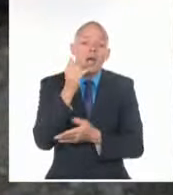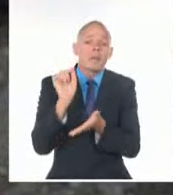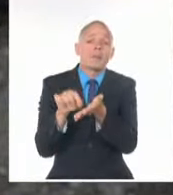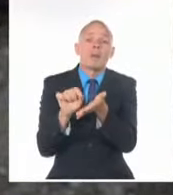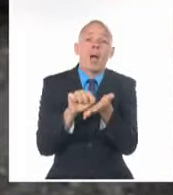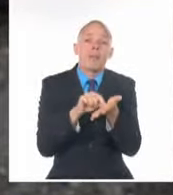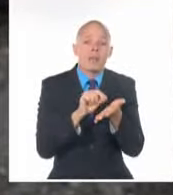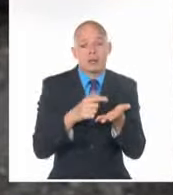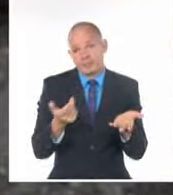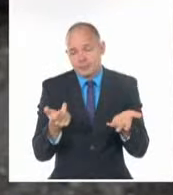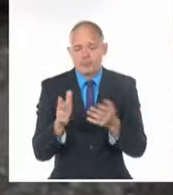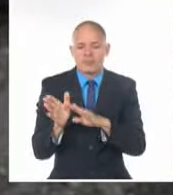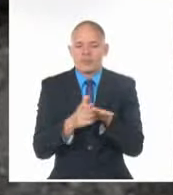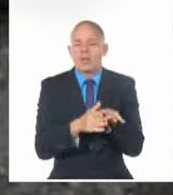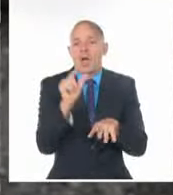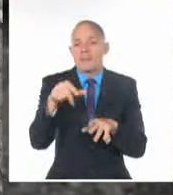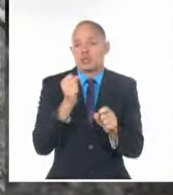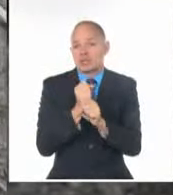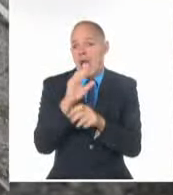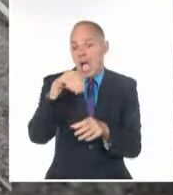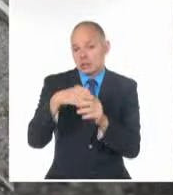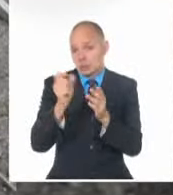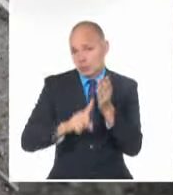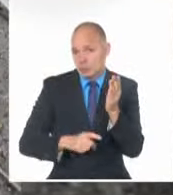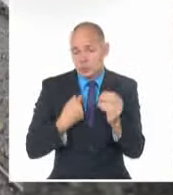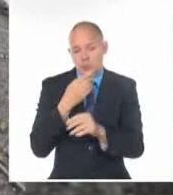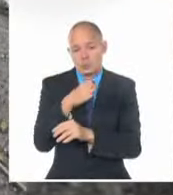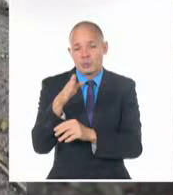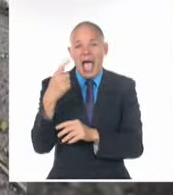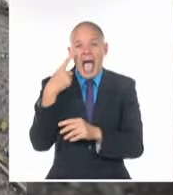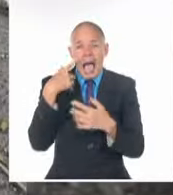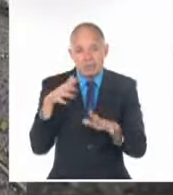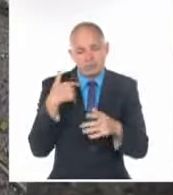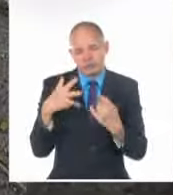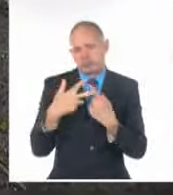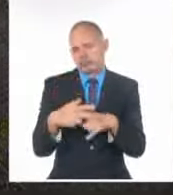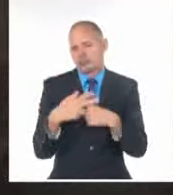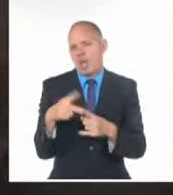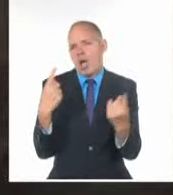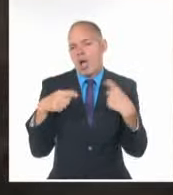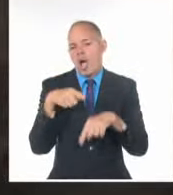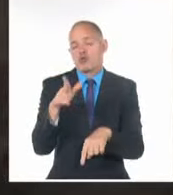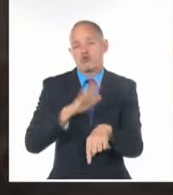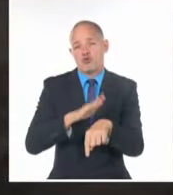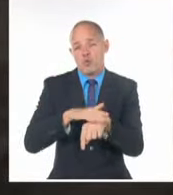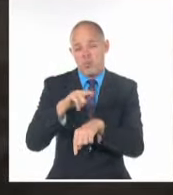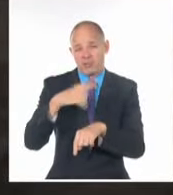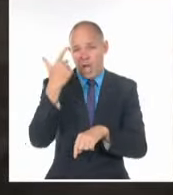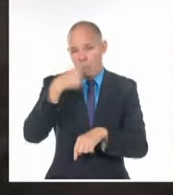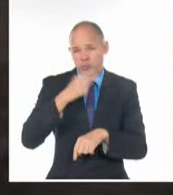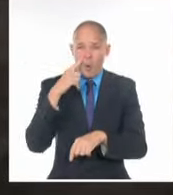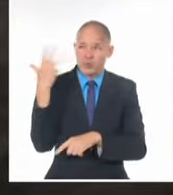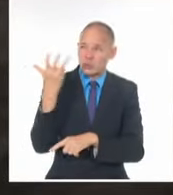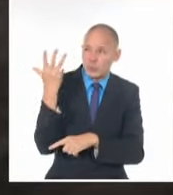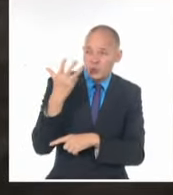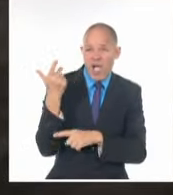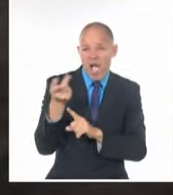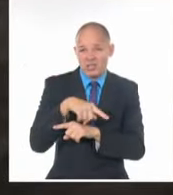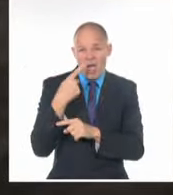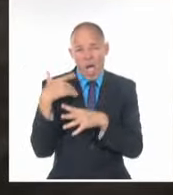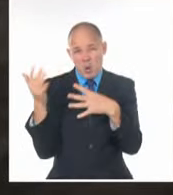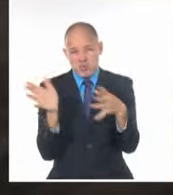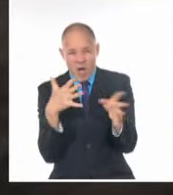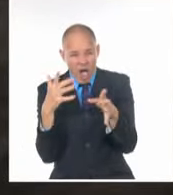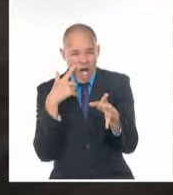Trabajadores eléctricos intentan solucionar las averías provocadas por las fuertes rachas de vientos que abatieron la región en